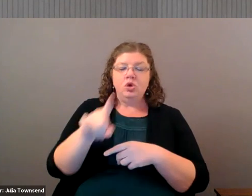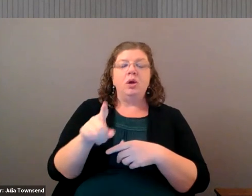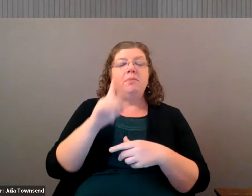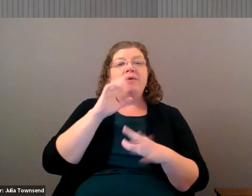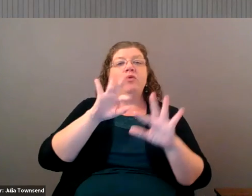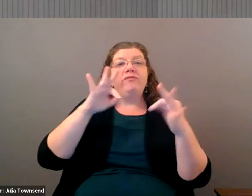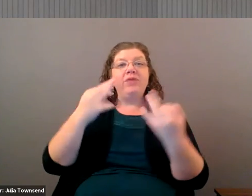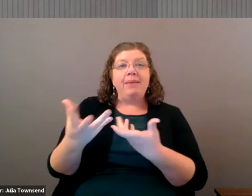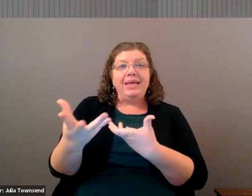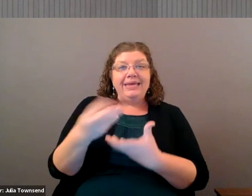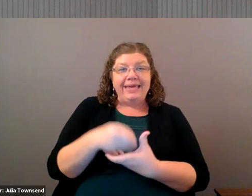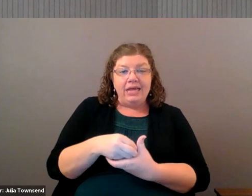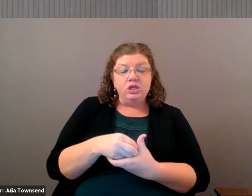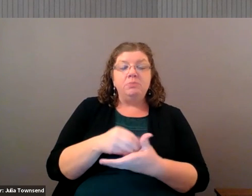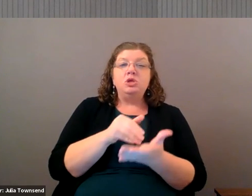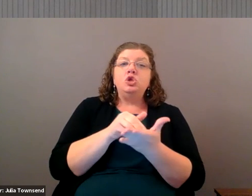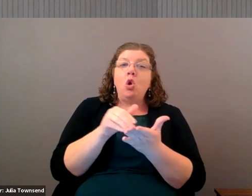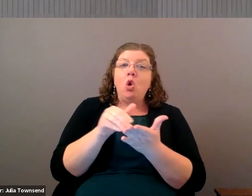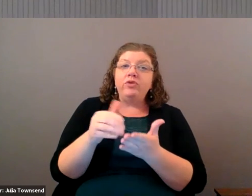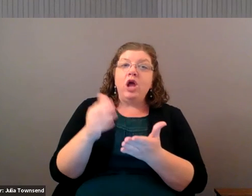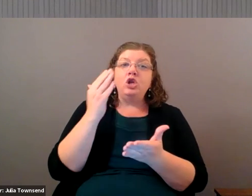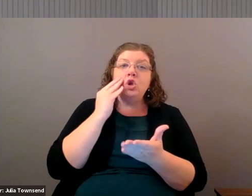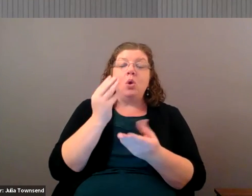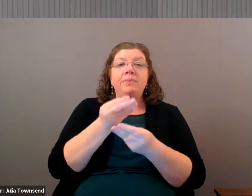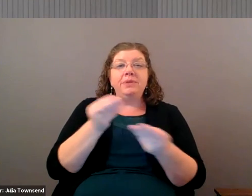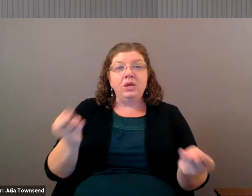respecto a la participación familiar,